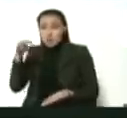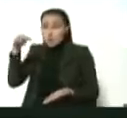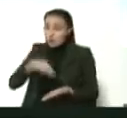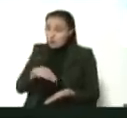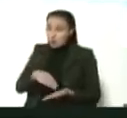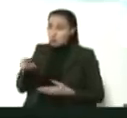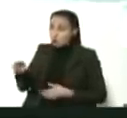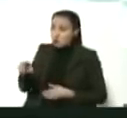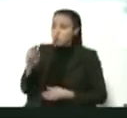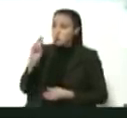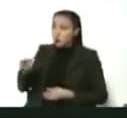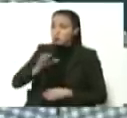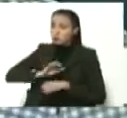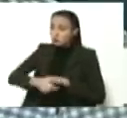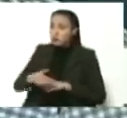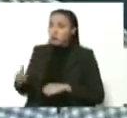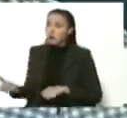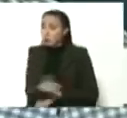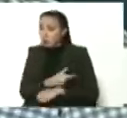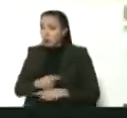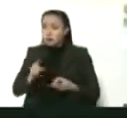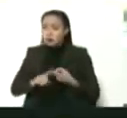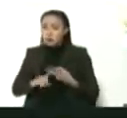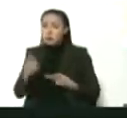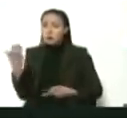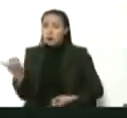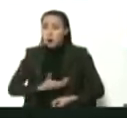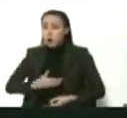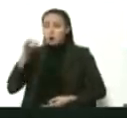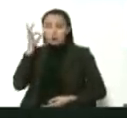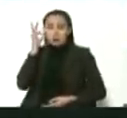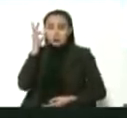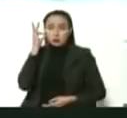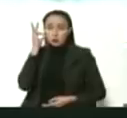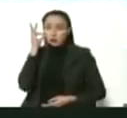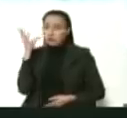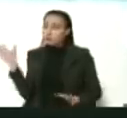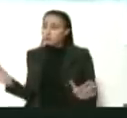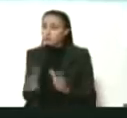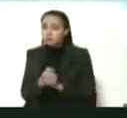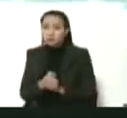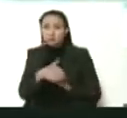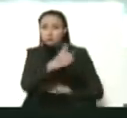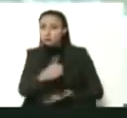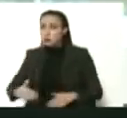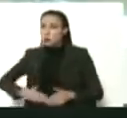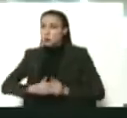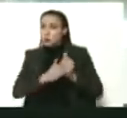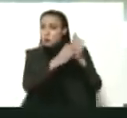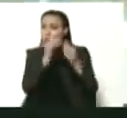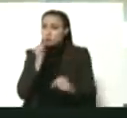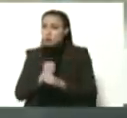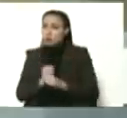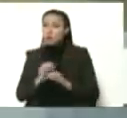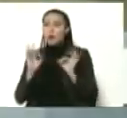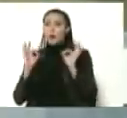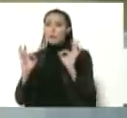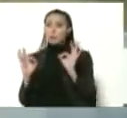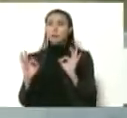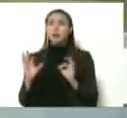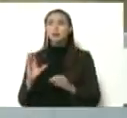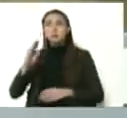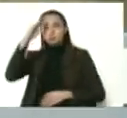Señor gobernador, señora alcaldesa, compañeros, compañeras, la fuerza de tarea especial